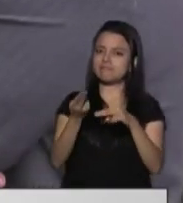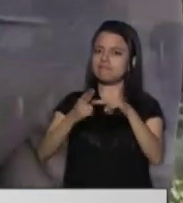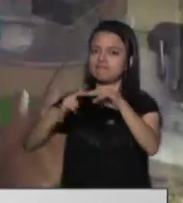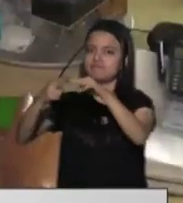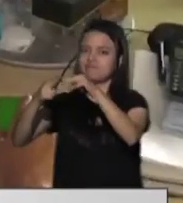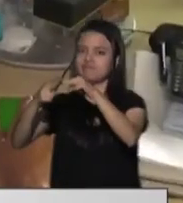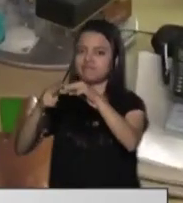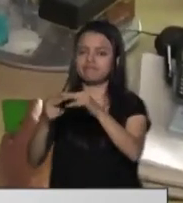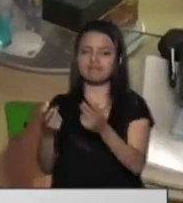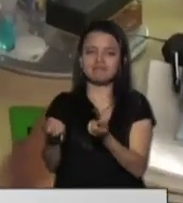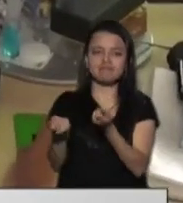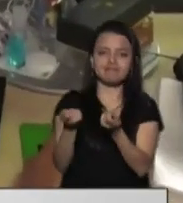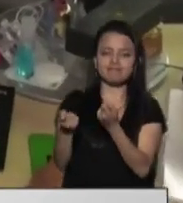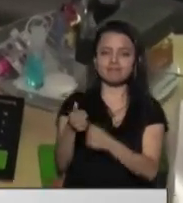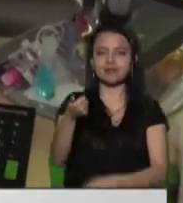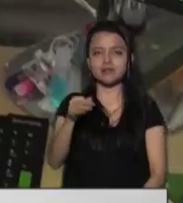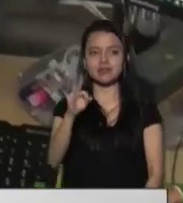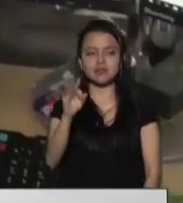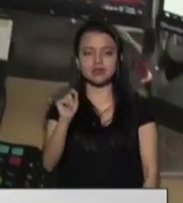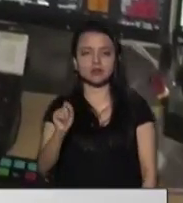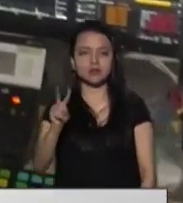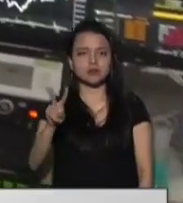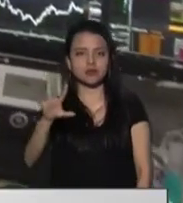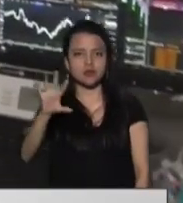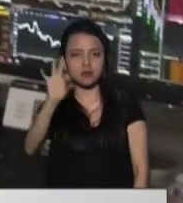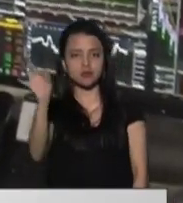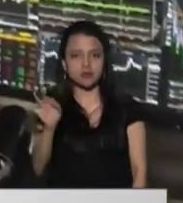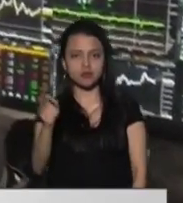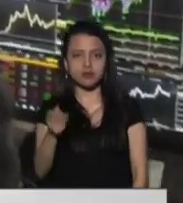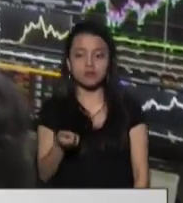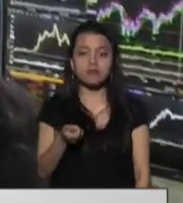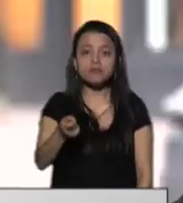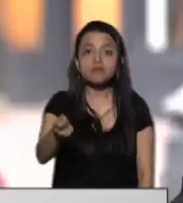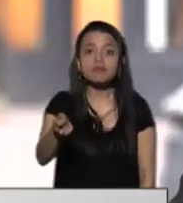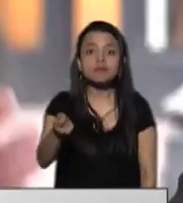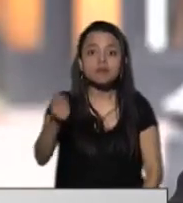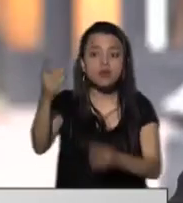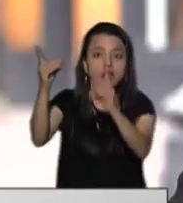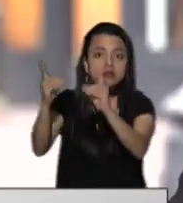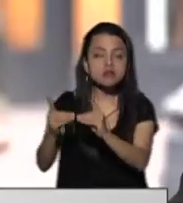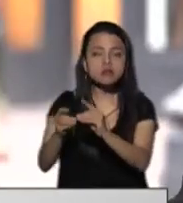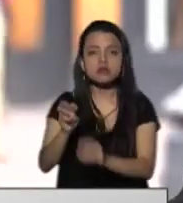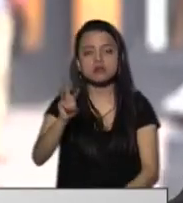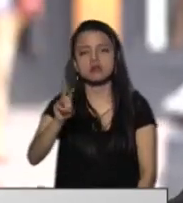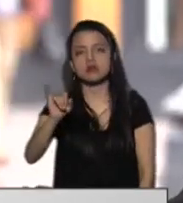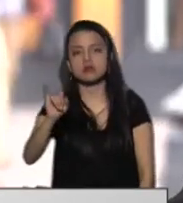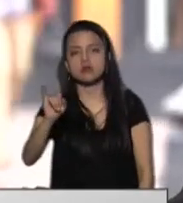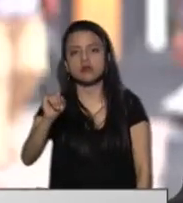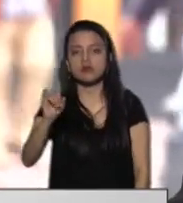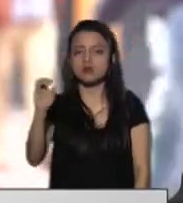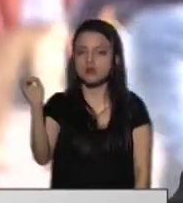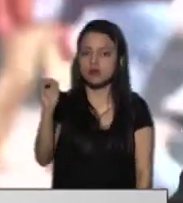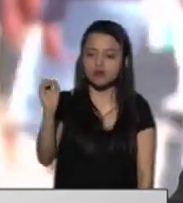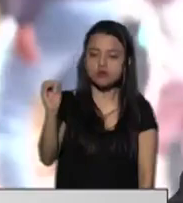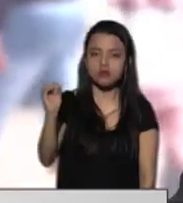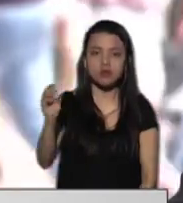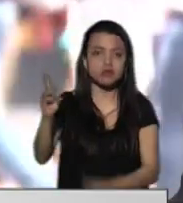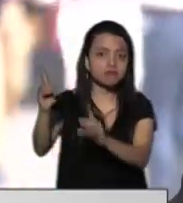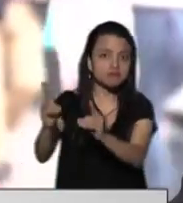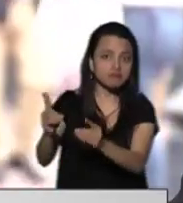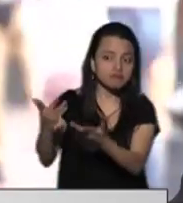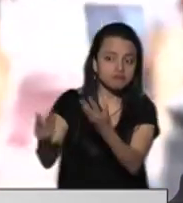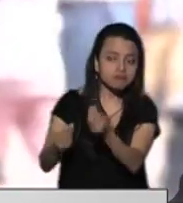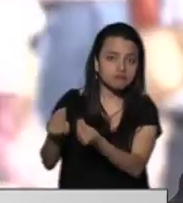hoy en el 13,25% en la próxima junta del 31 de octubre. No van a subir en el escenario